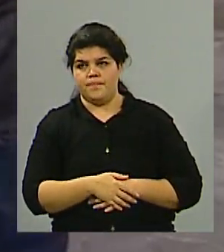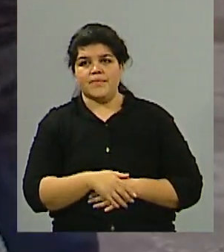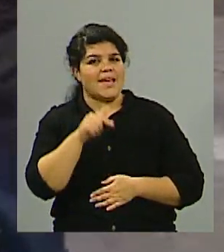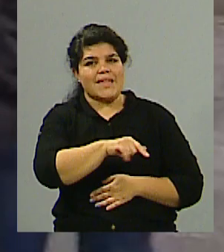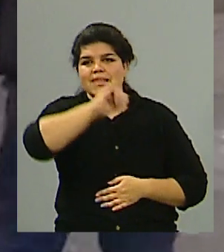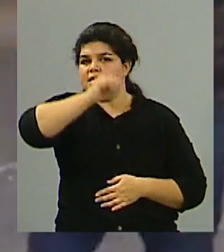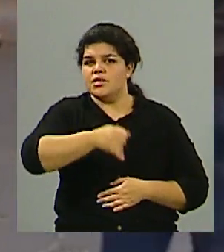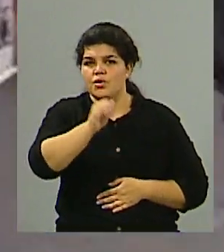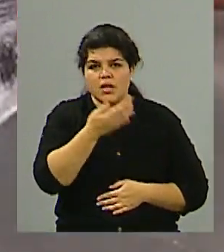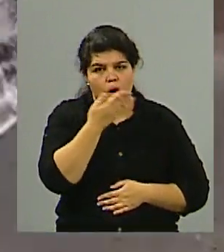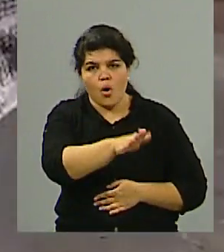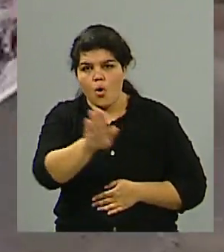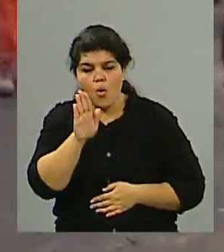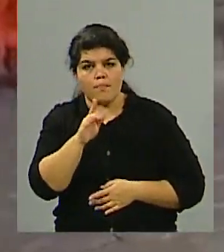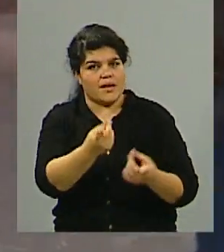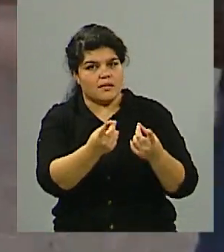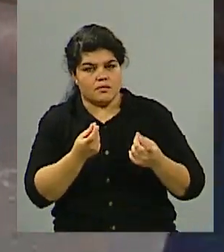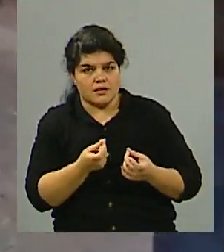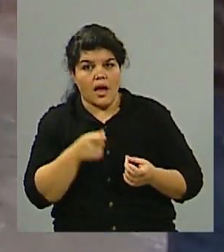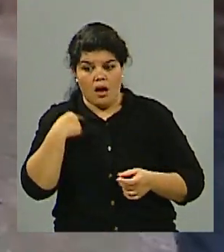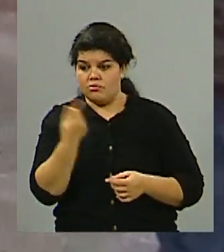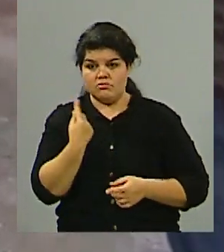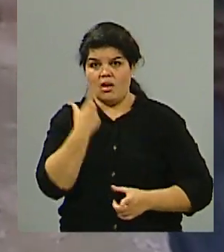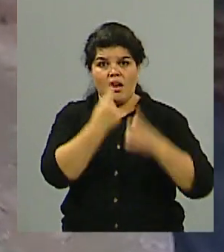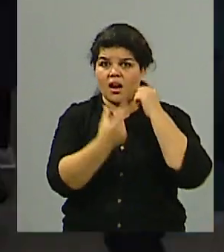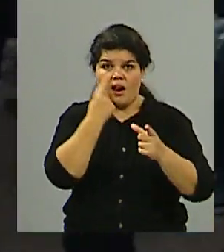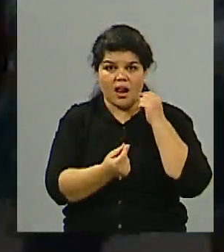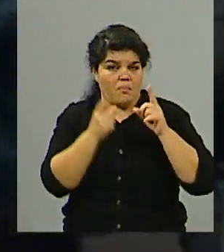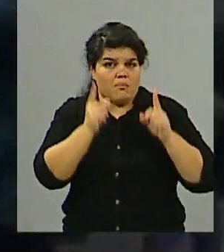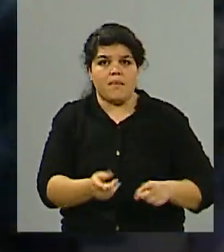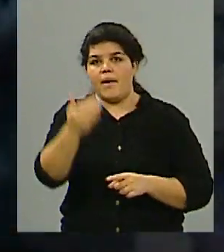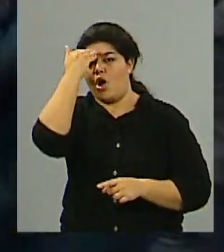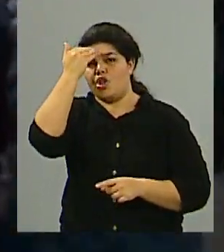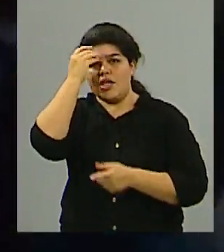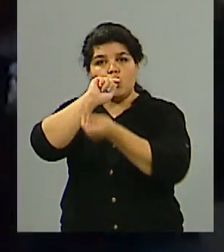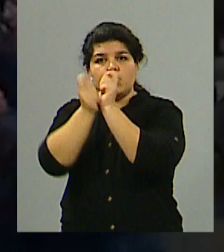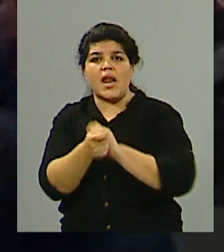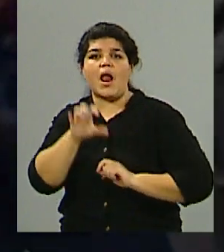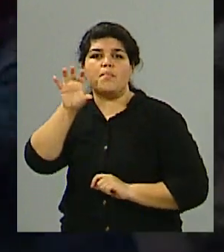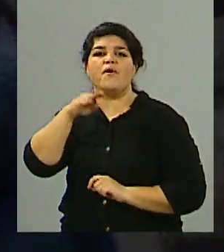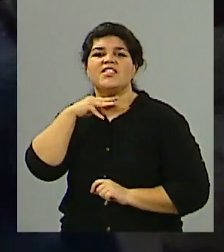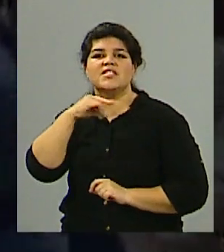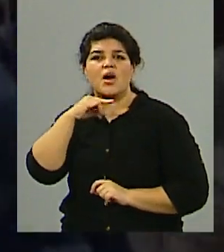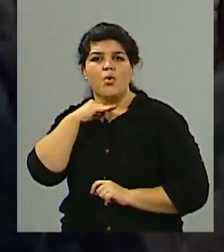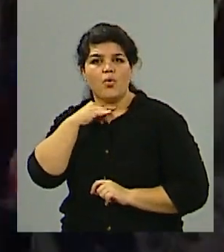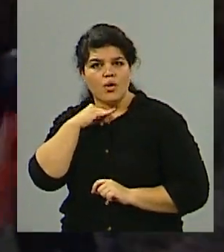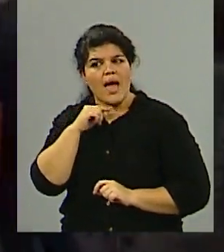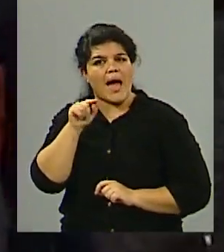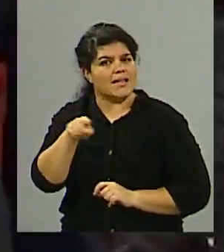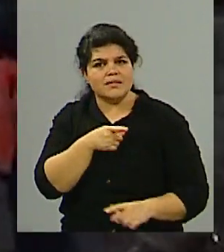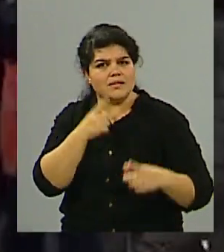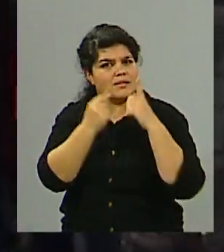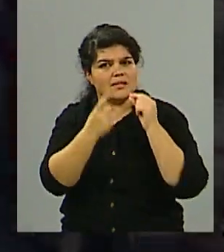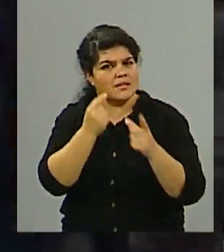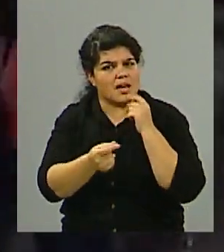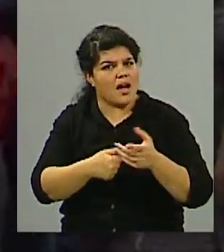que cumplir y es lo que más se reclama. Ahora lo vemos con la reforma constitucional en la provincia de Jujuy, pero es una de las